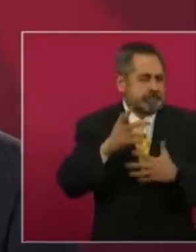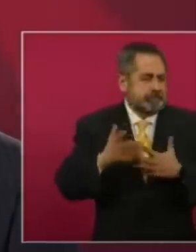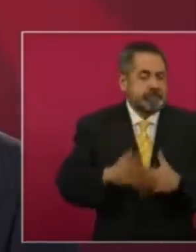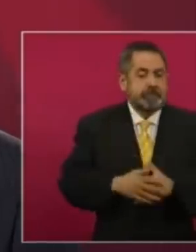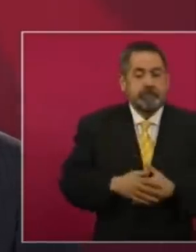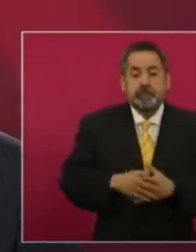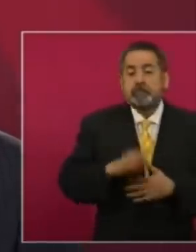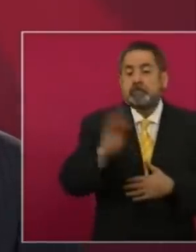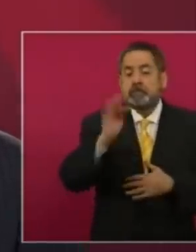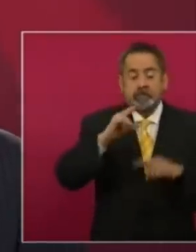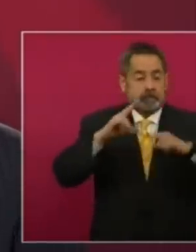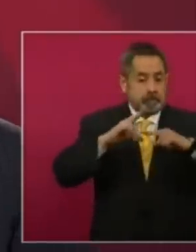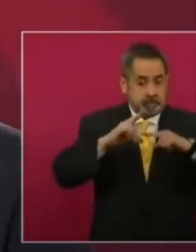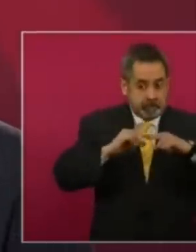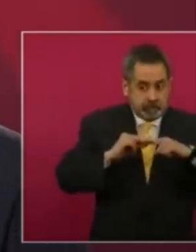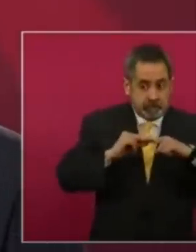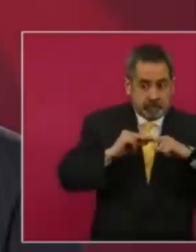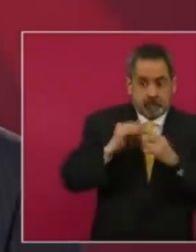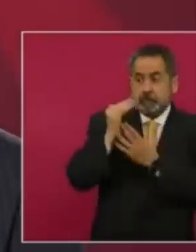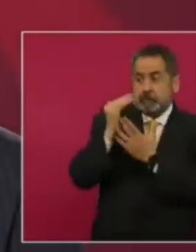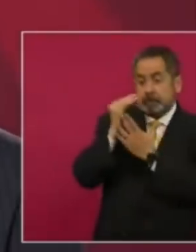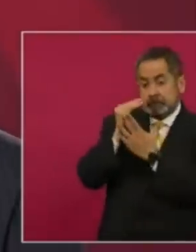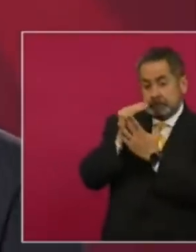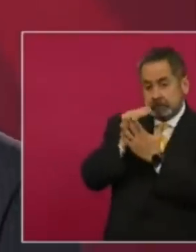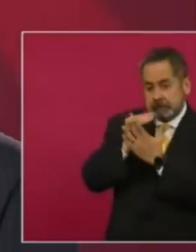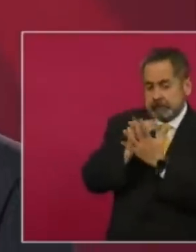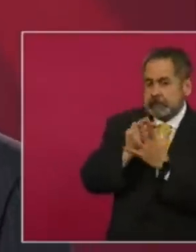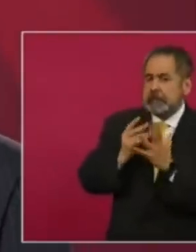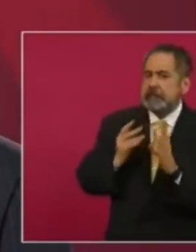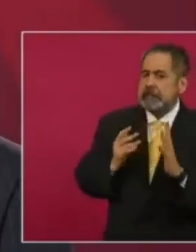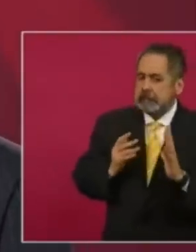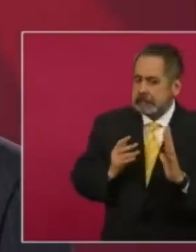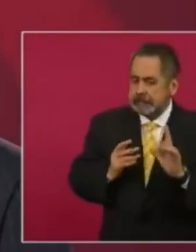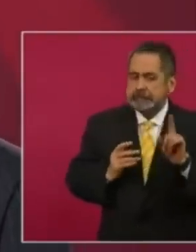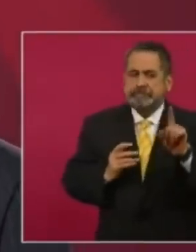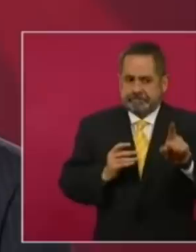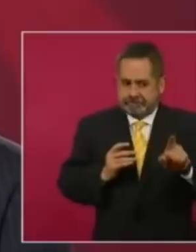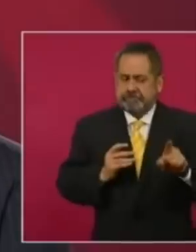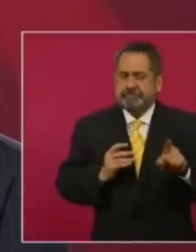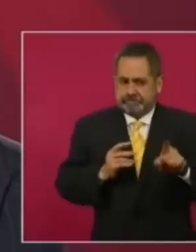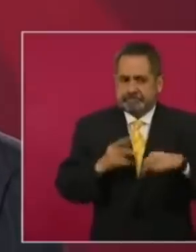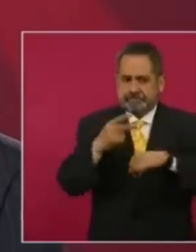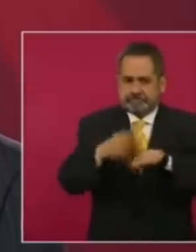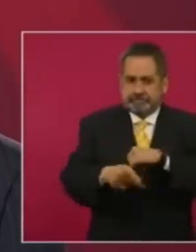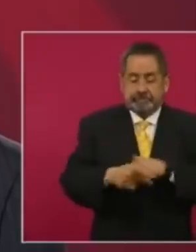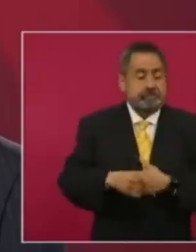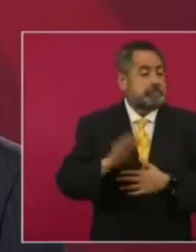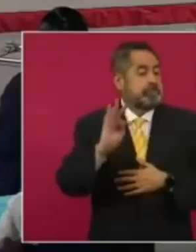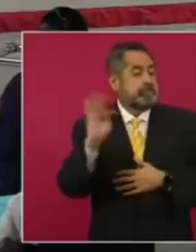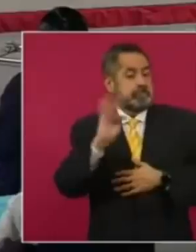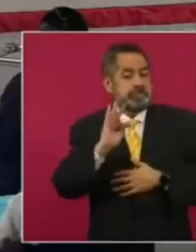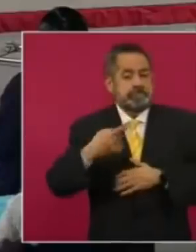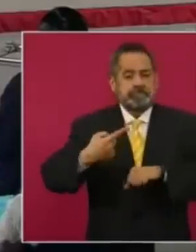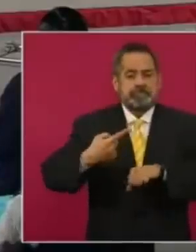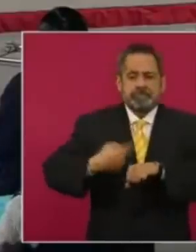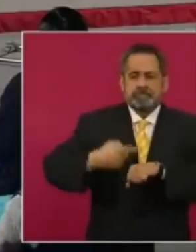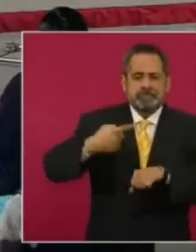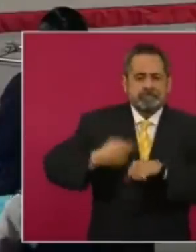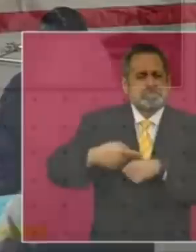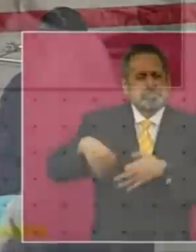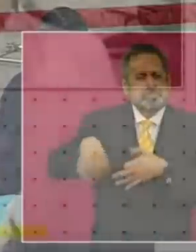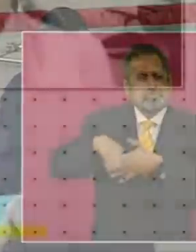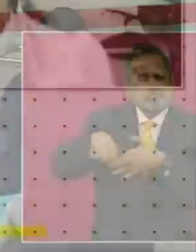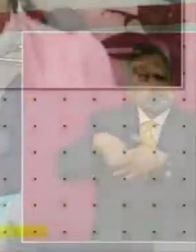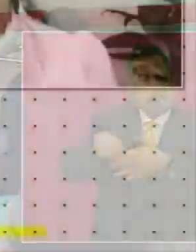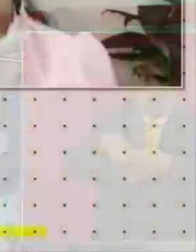Si la oxigenación baja, entonces sí podría ser una condición de mayor riesgo. Si la persona tiene una enfermedad crónica. Y